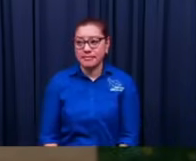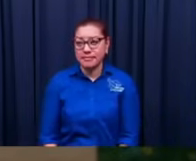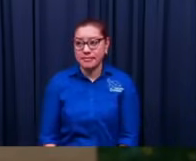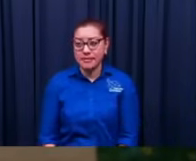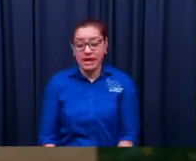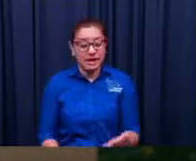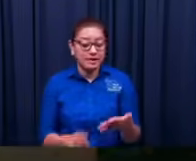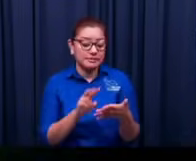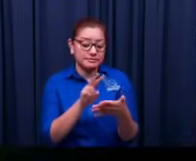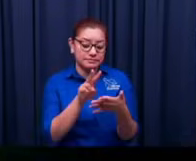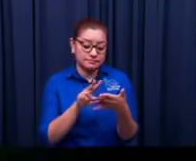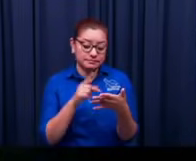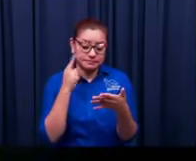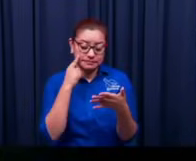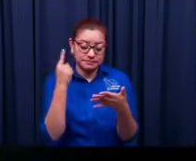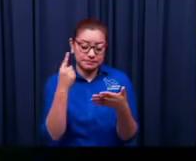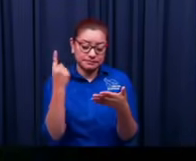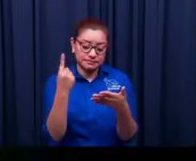algunas